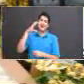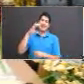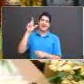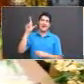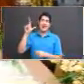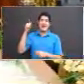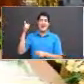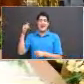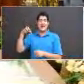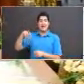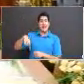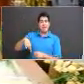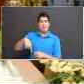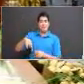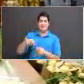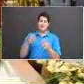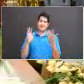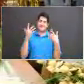Ay,